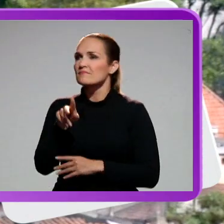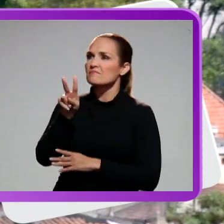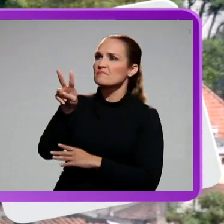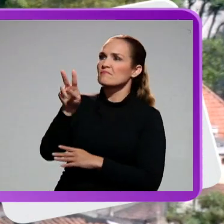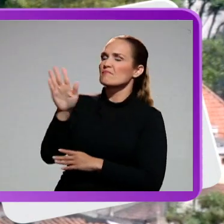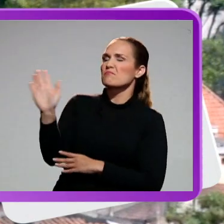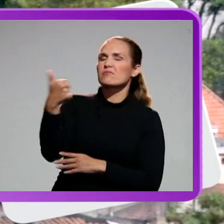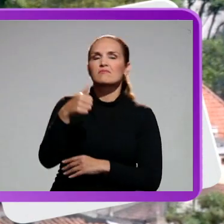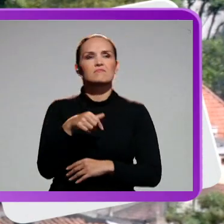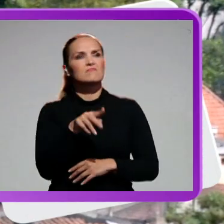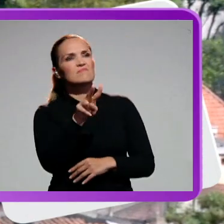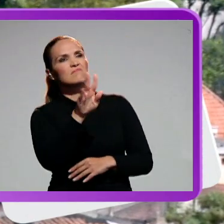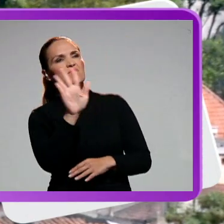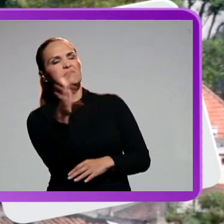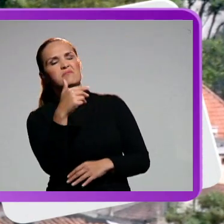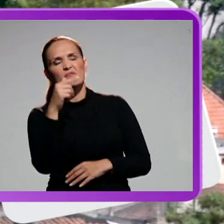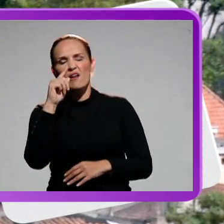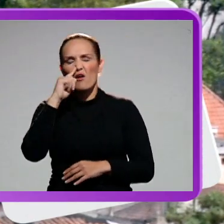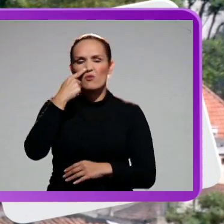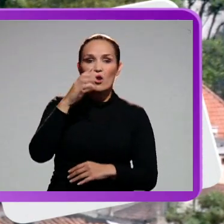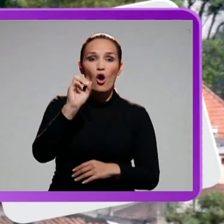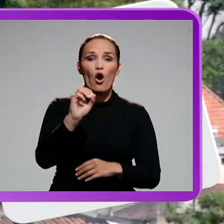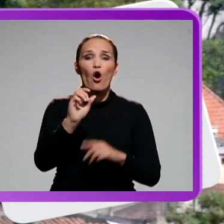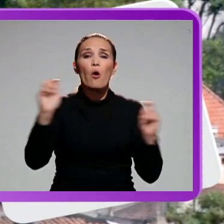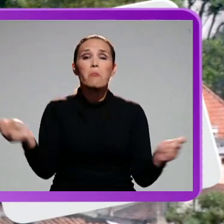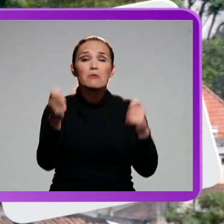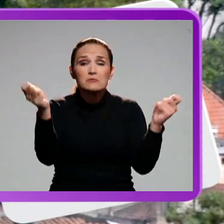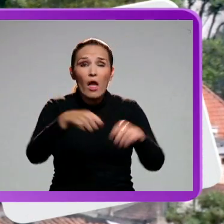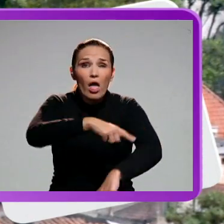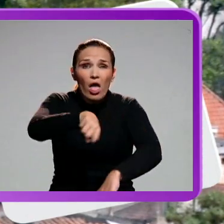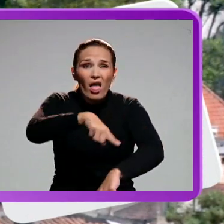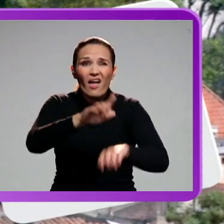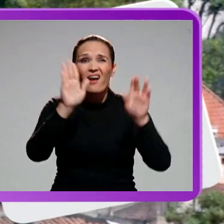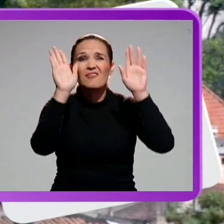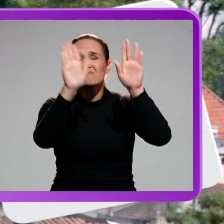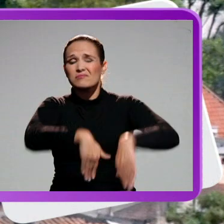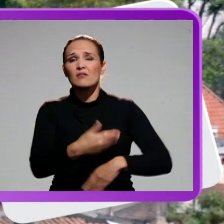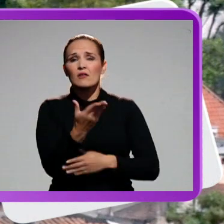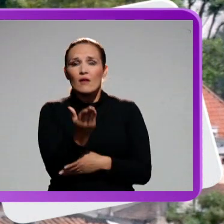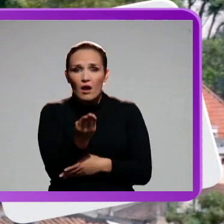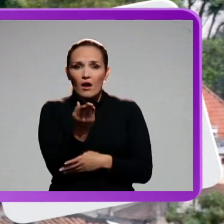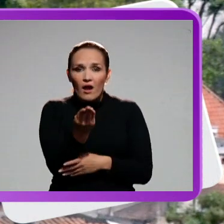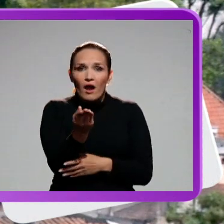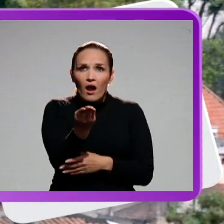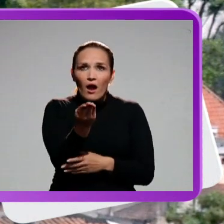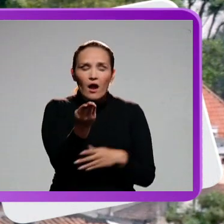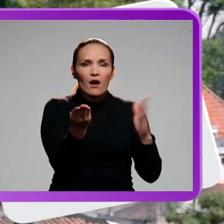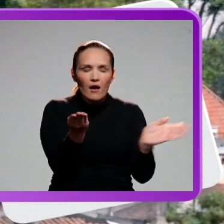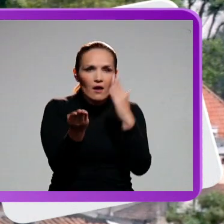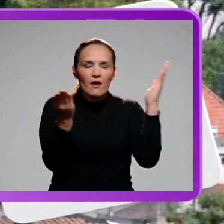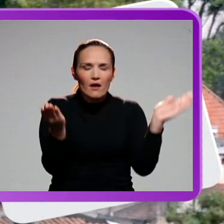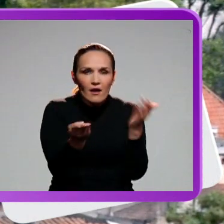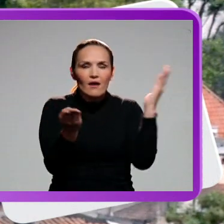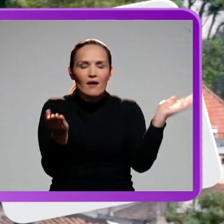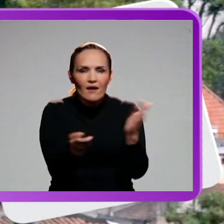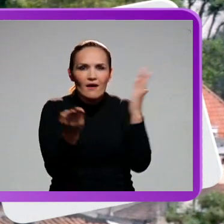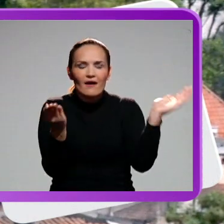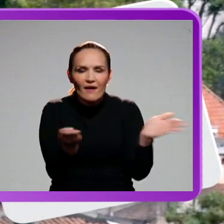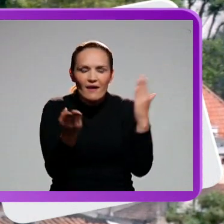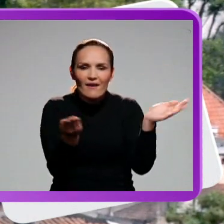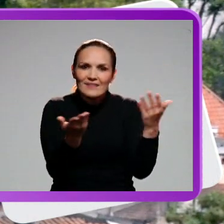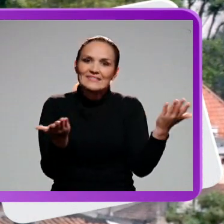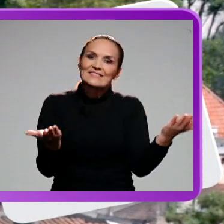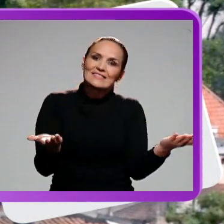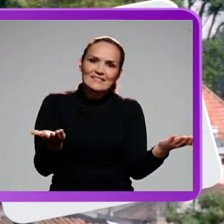en el tema, los comerciales se aburren, lo cambian. Entonces lo que hay que hacer es efectivamente decirles